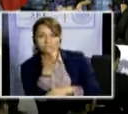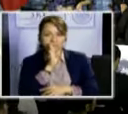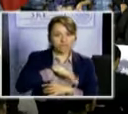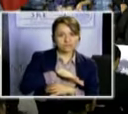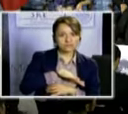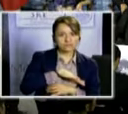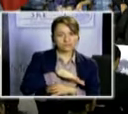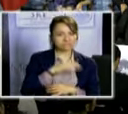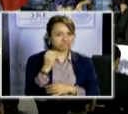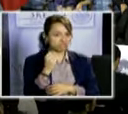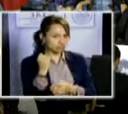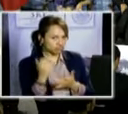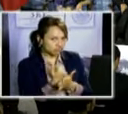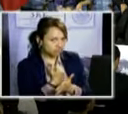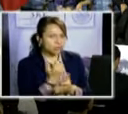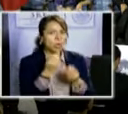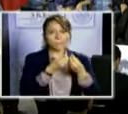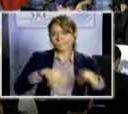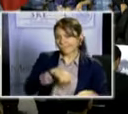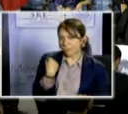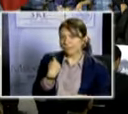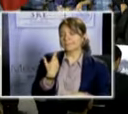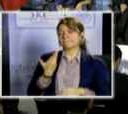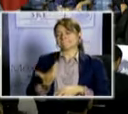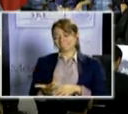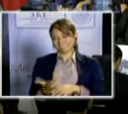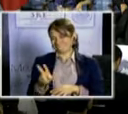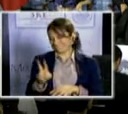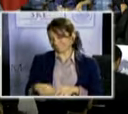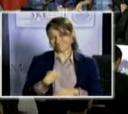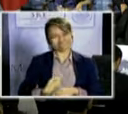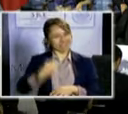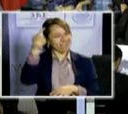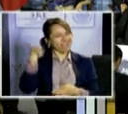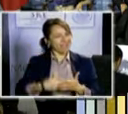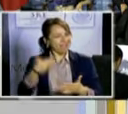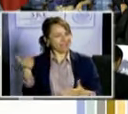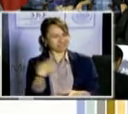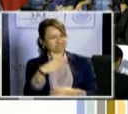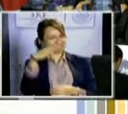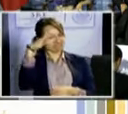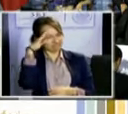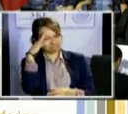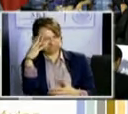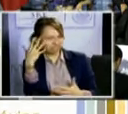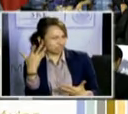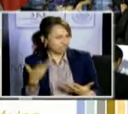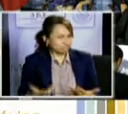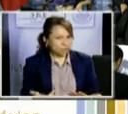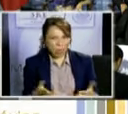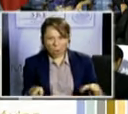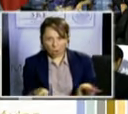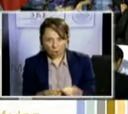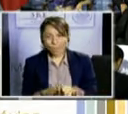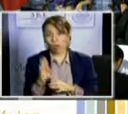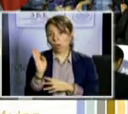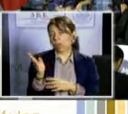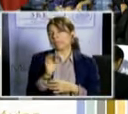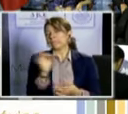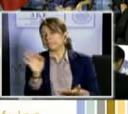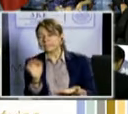pensara que iba a ser un éxito o se iba a considerar un éxito si se pudiera reducir la cantidad de cocaína y